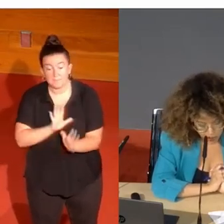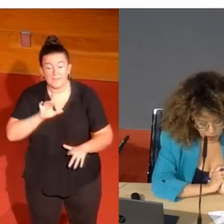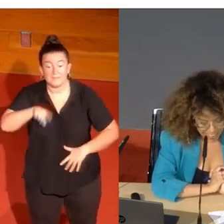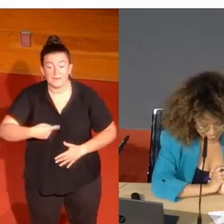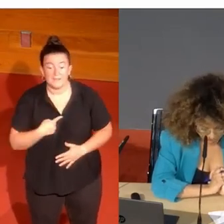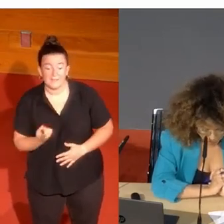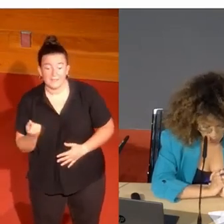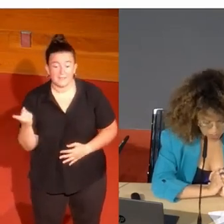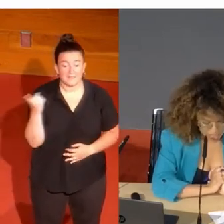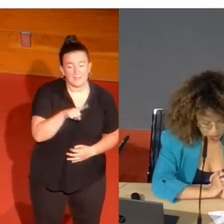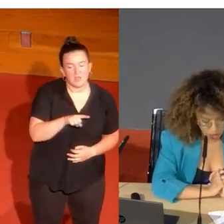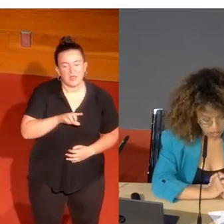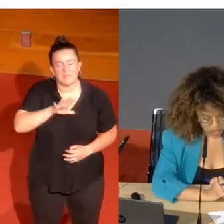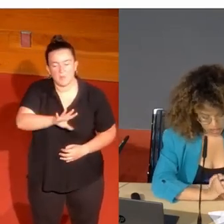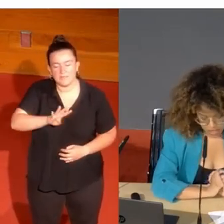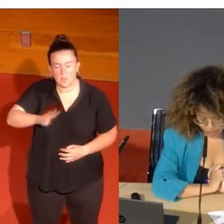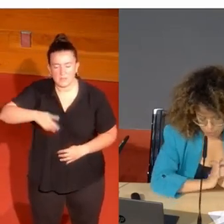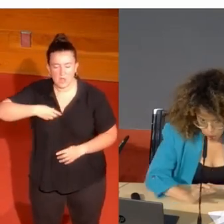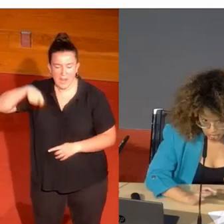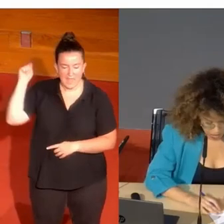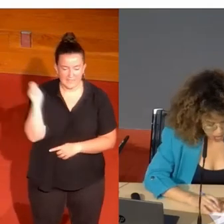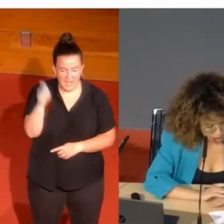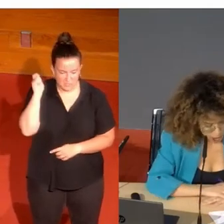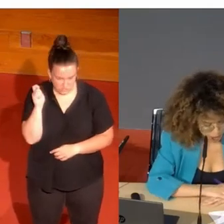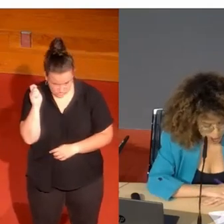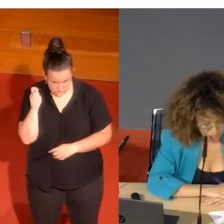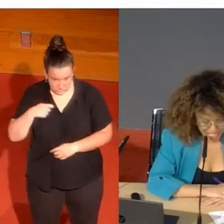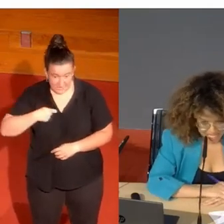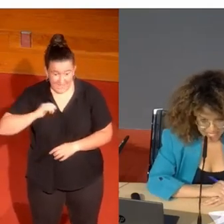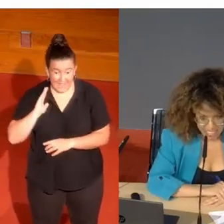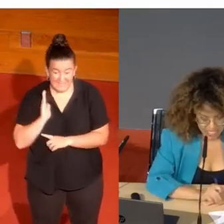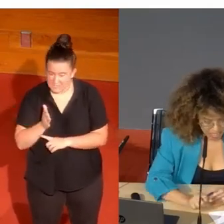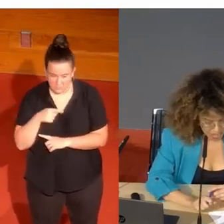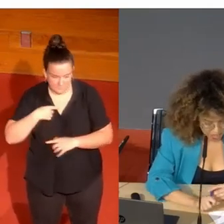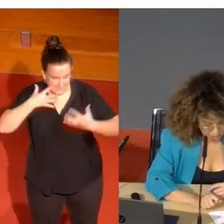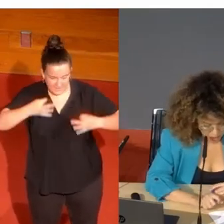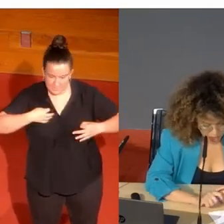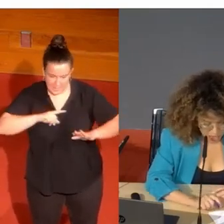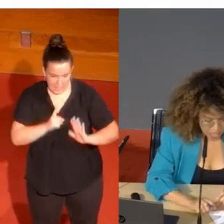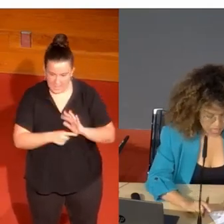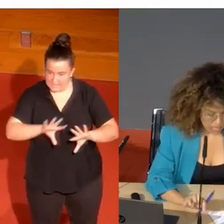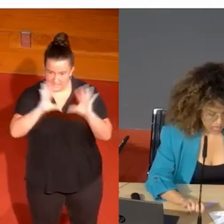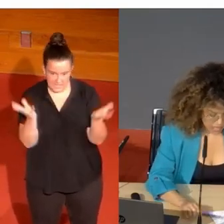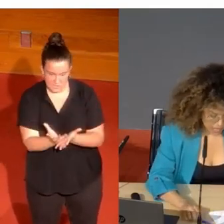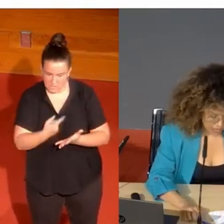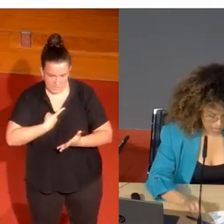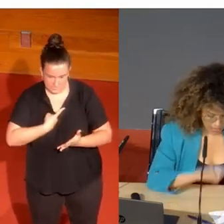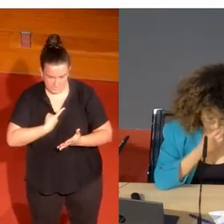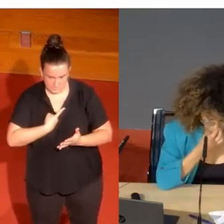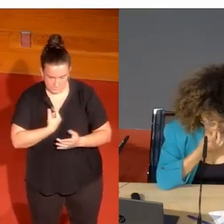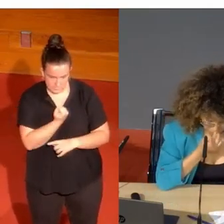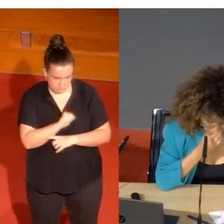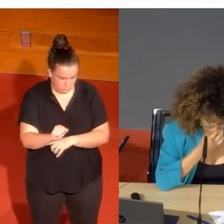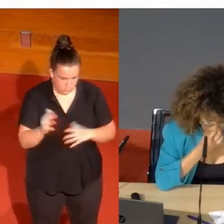154 latigazos un castigo que viola eh de una forma flagrante las leyes internacionales eh